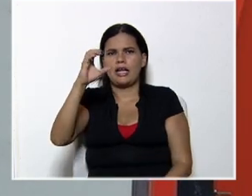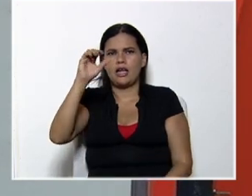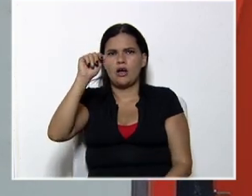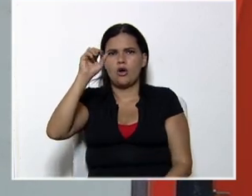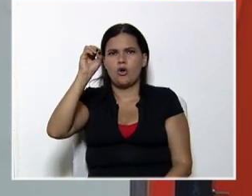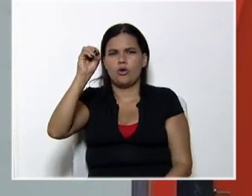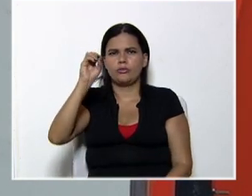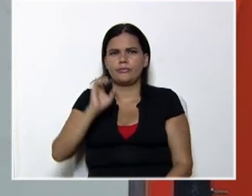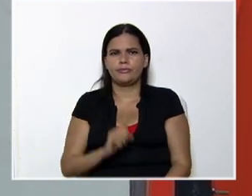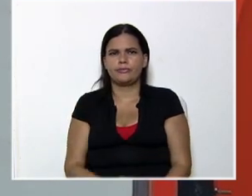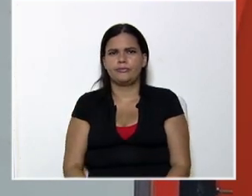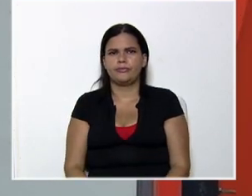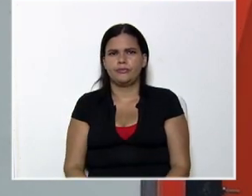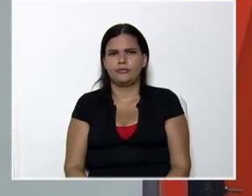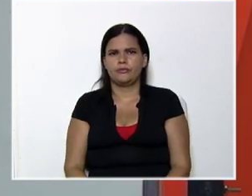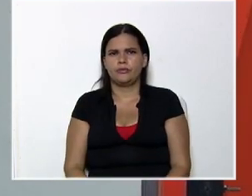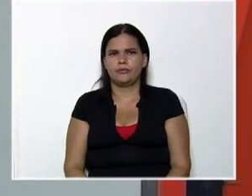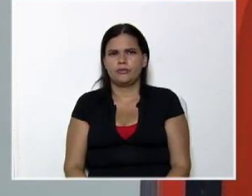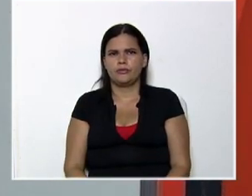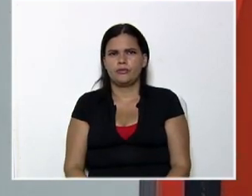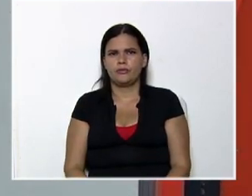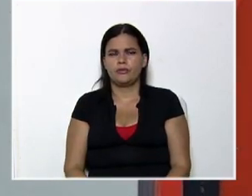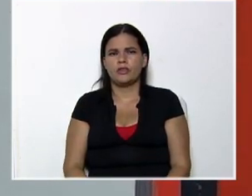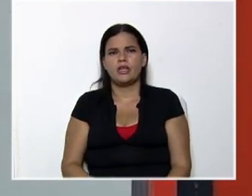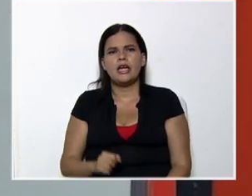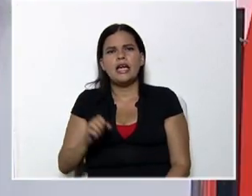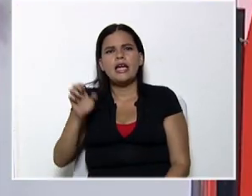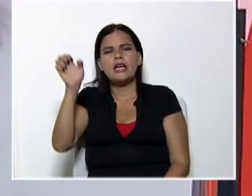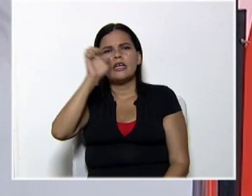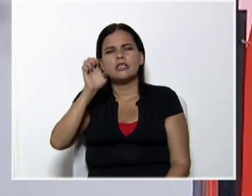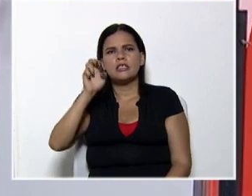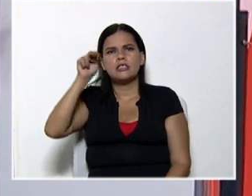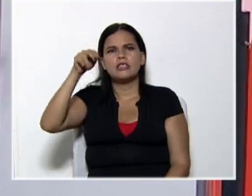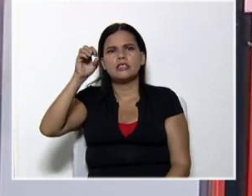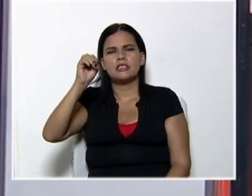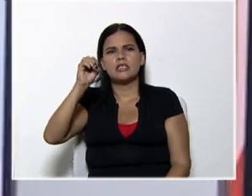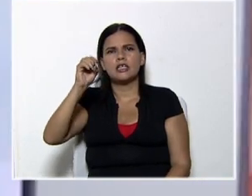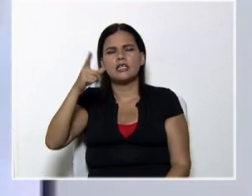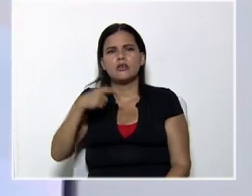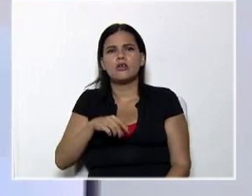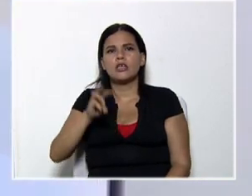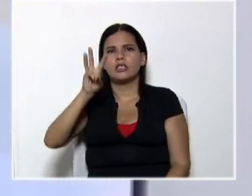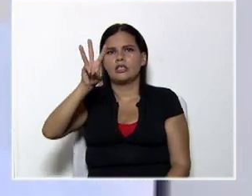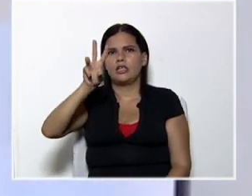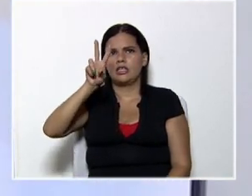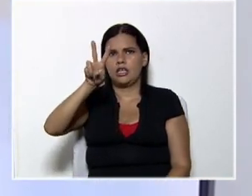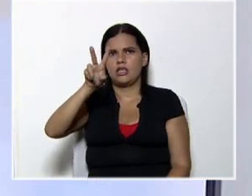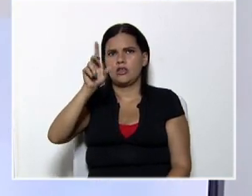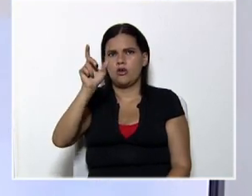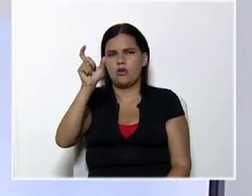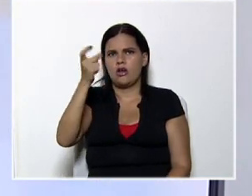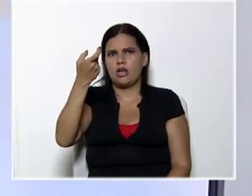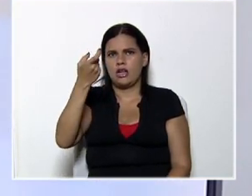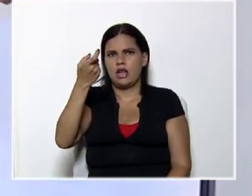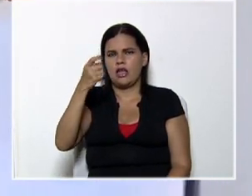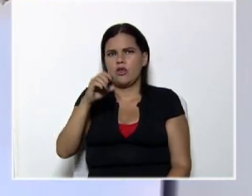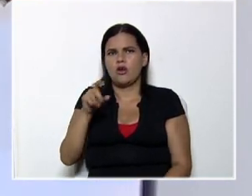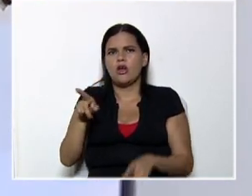la hipotenusa y tendríamos el seno de 32 grados, lo sacamos a través de la calculadora. Nos da un valor